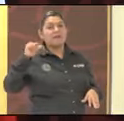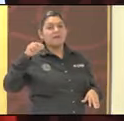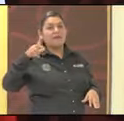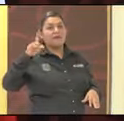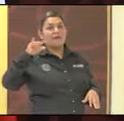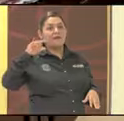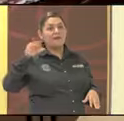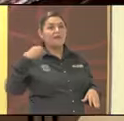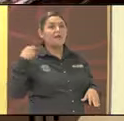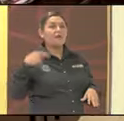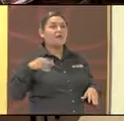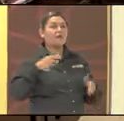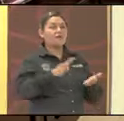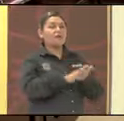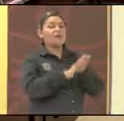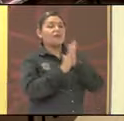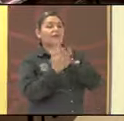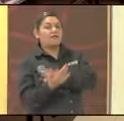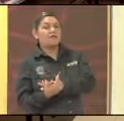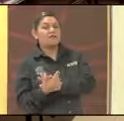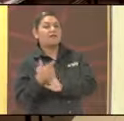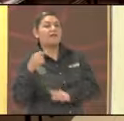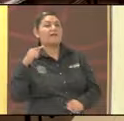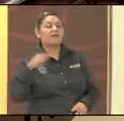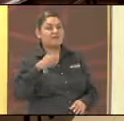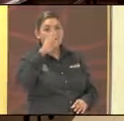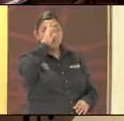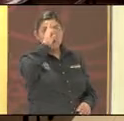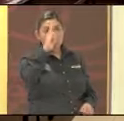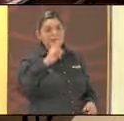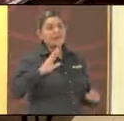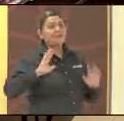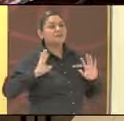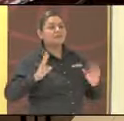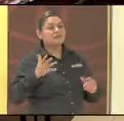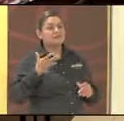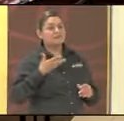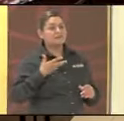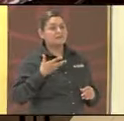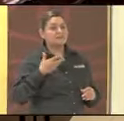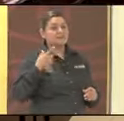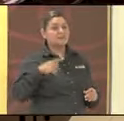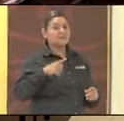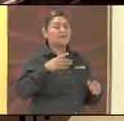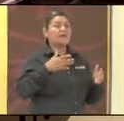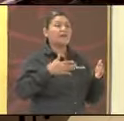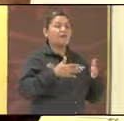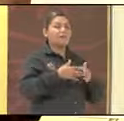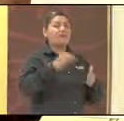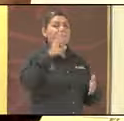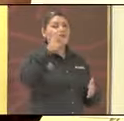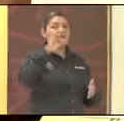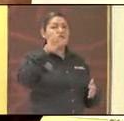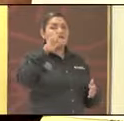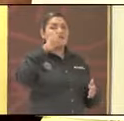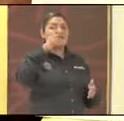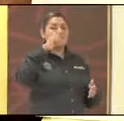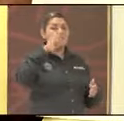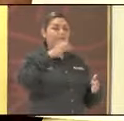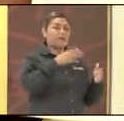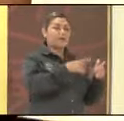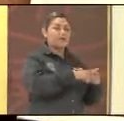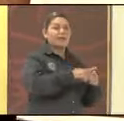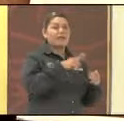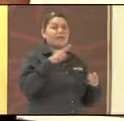a la Transformación. Esto respetando lo que ya se tiene, donde está Felipe Carrillo Puerto, donde está Santa María,